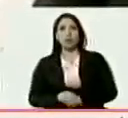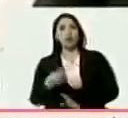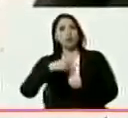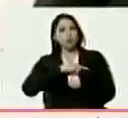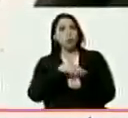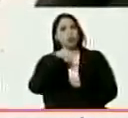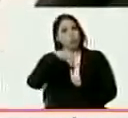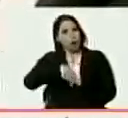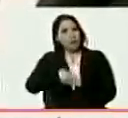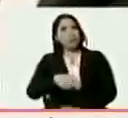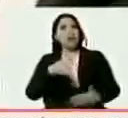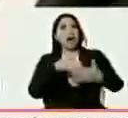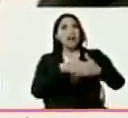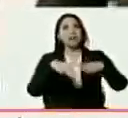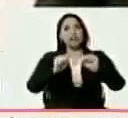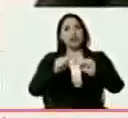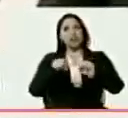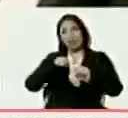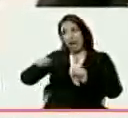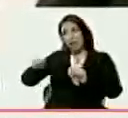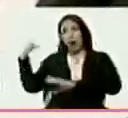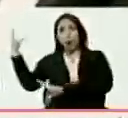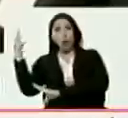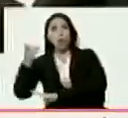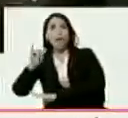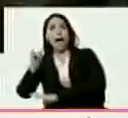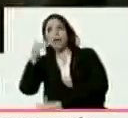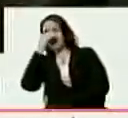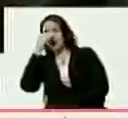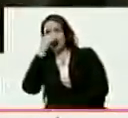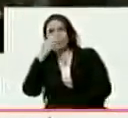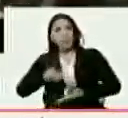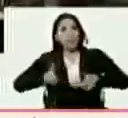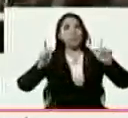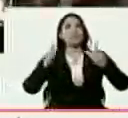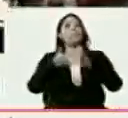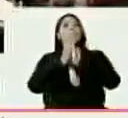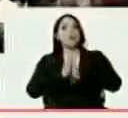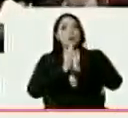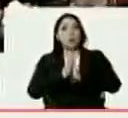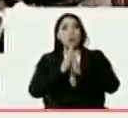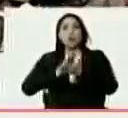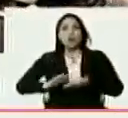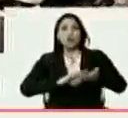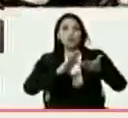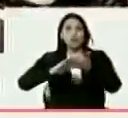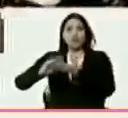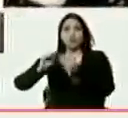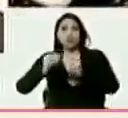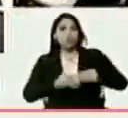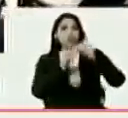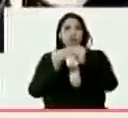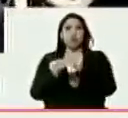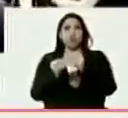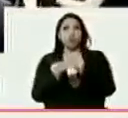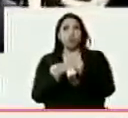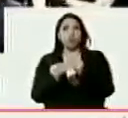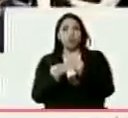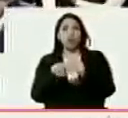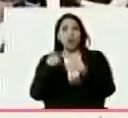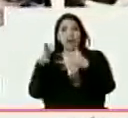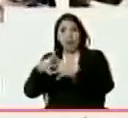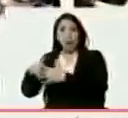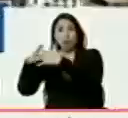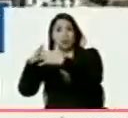somos nosotros. Ellos son unos terroristas. Si me permiten corregir ahí, que no diga antiterrorista, sino si está Estados